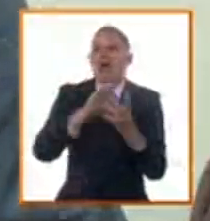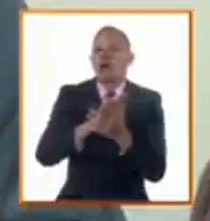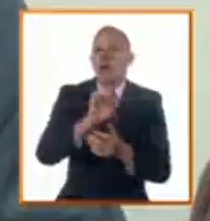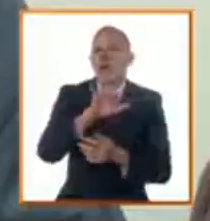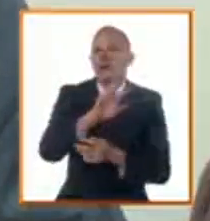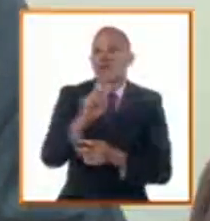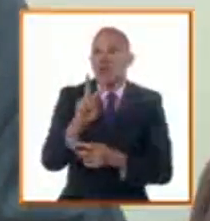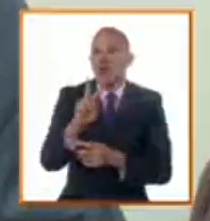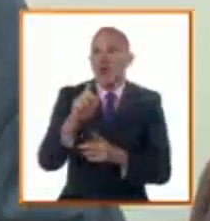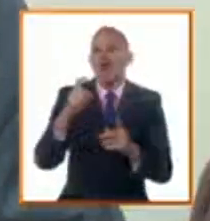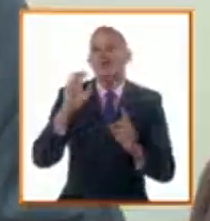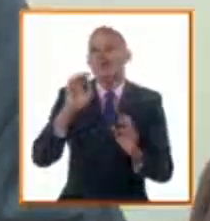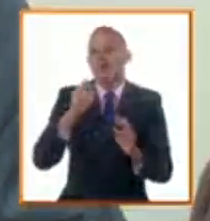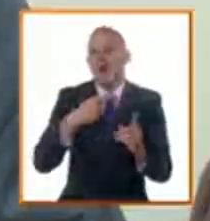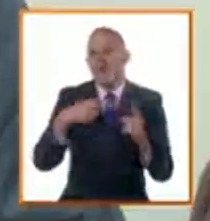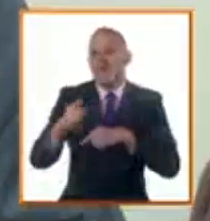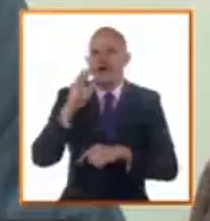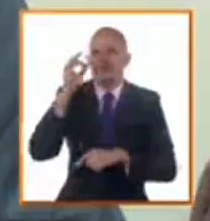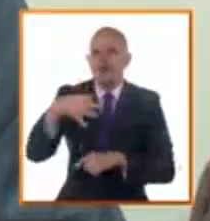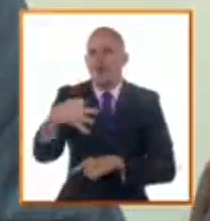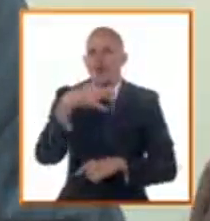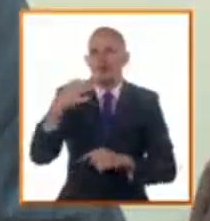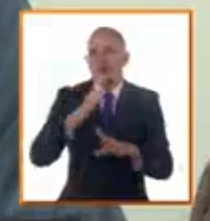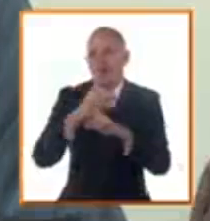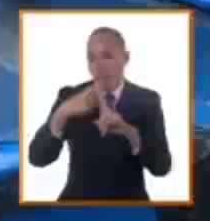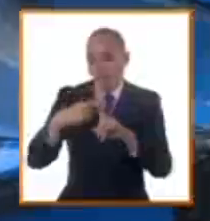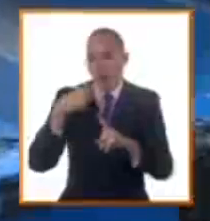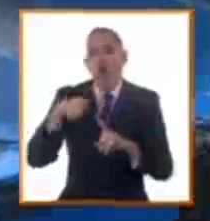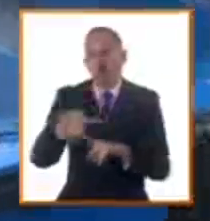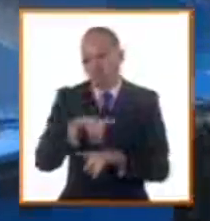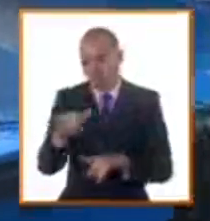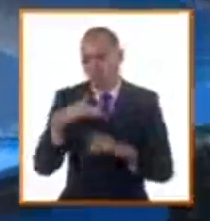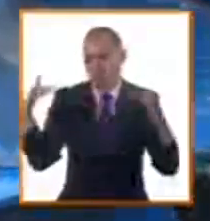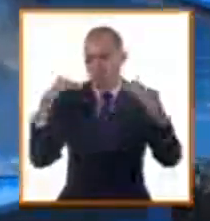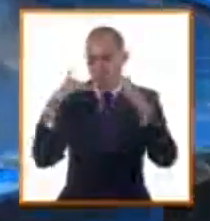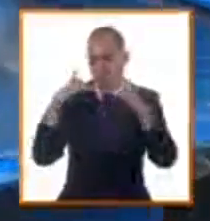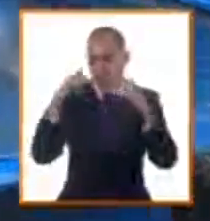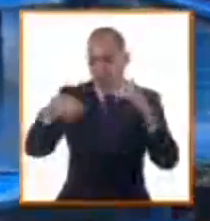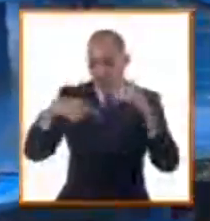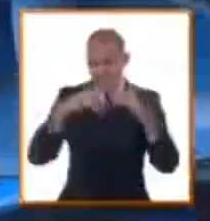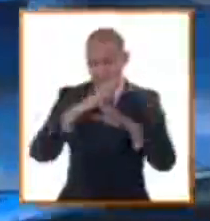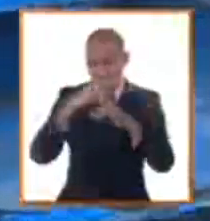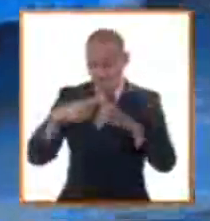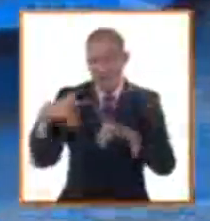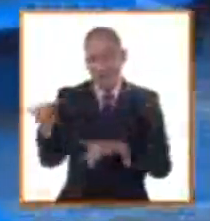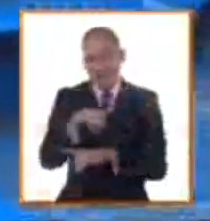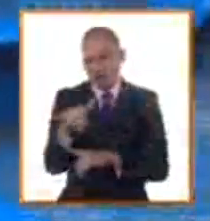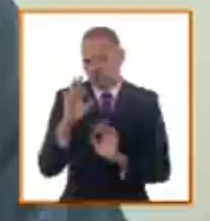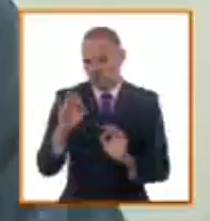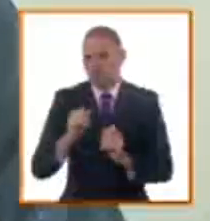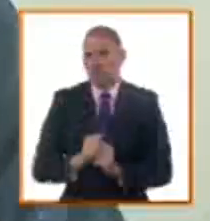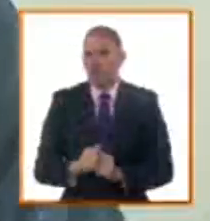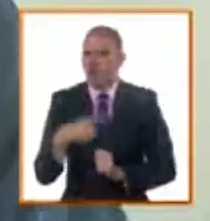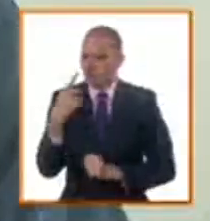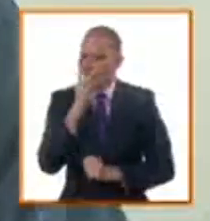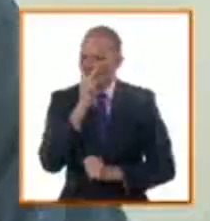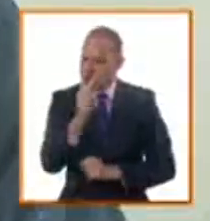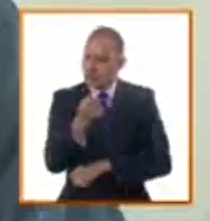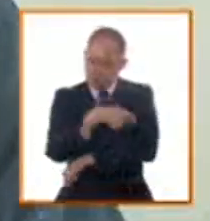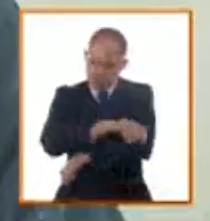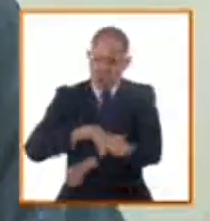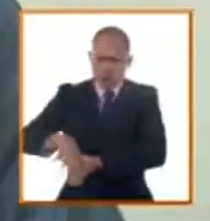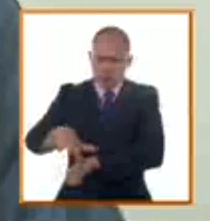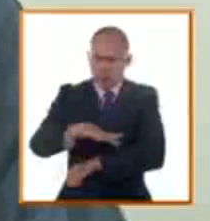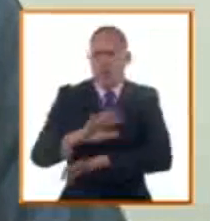Cruz. Hubo afectaciones en puente en la carretera de Santa Cruz. La protección a la población no se hizo esperar. Más de 8.000